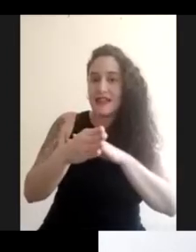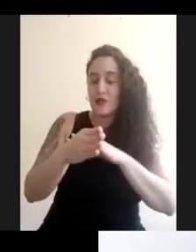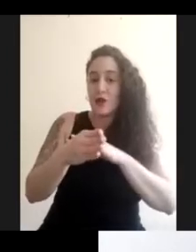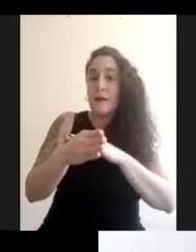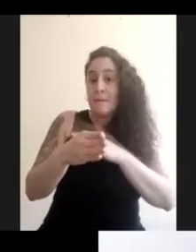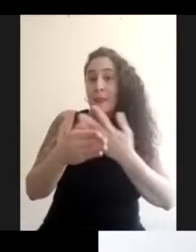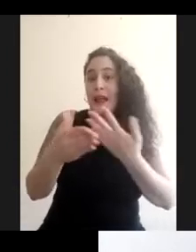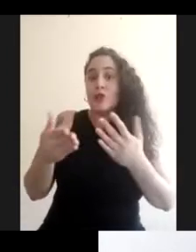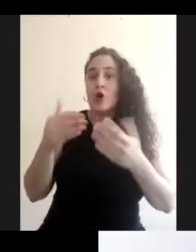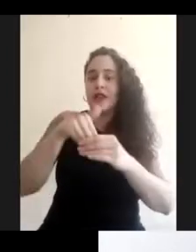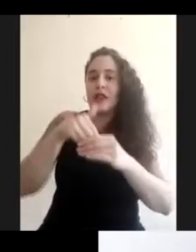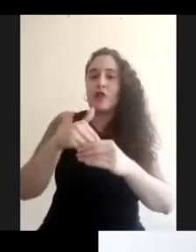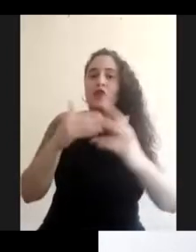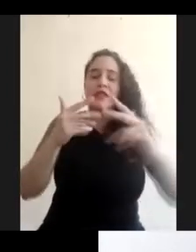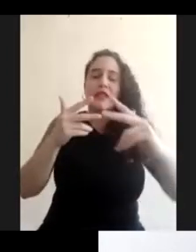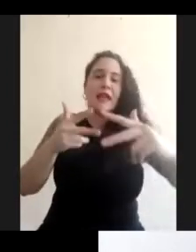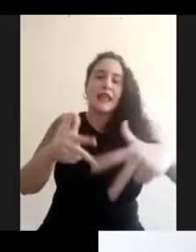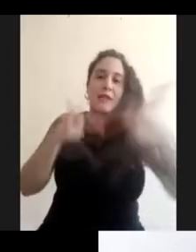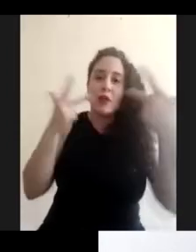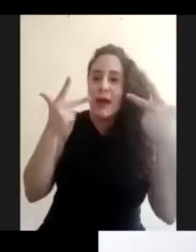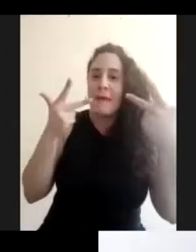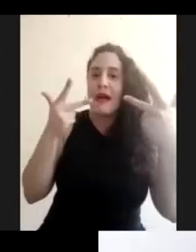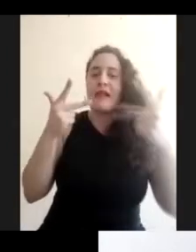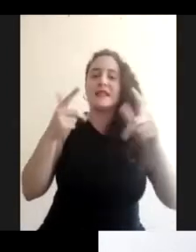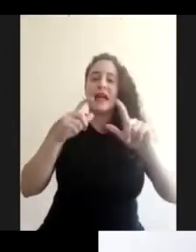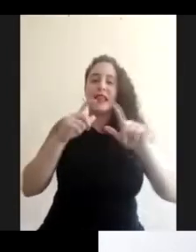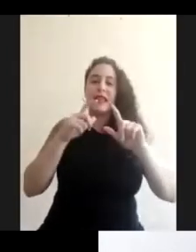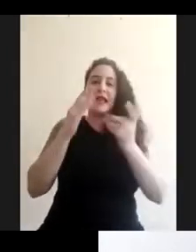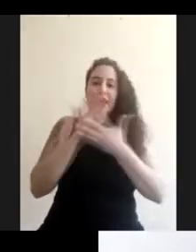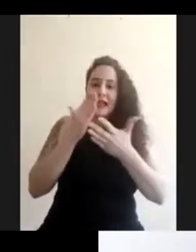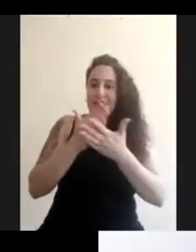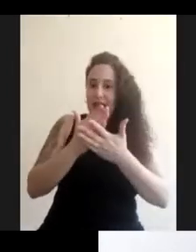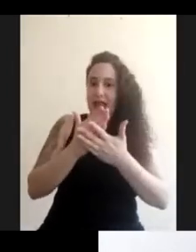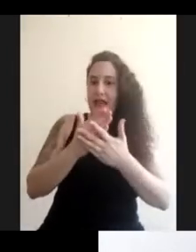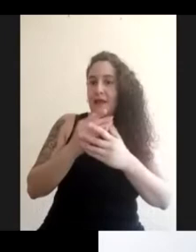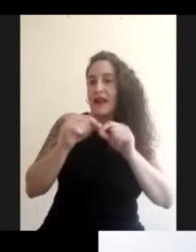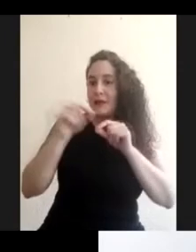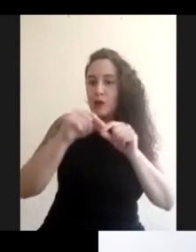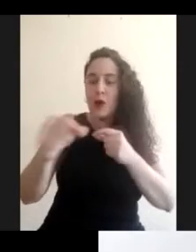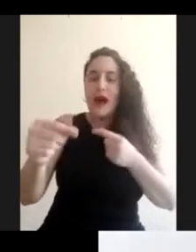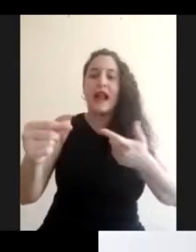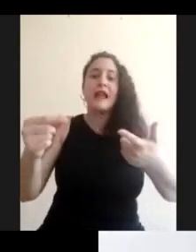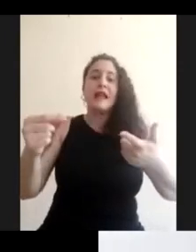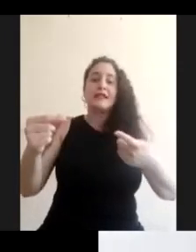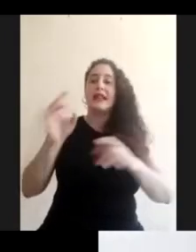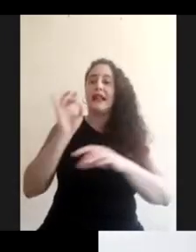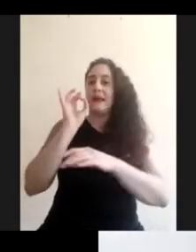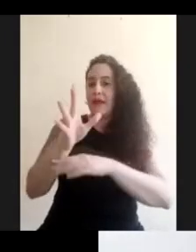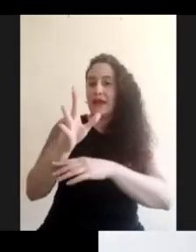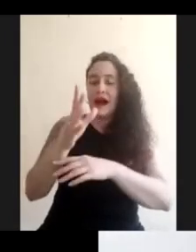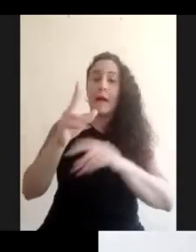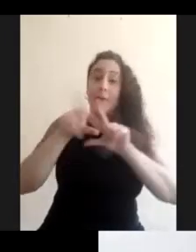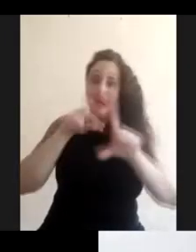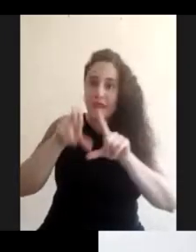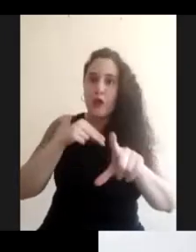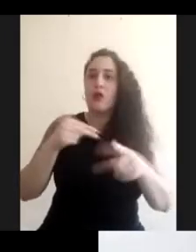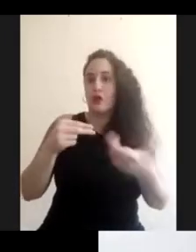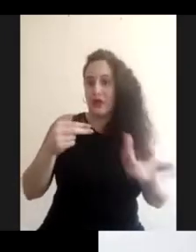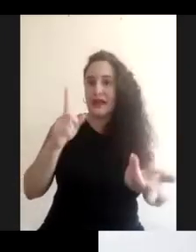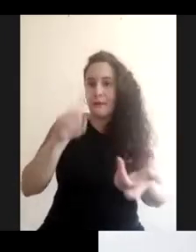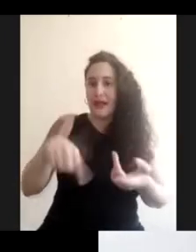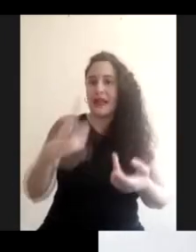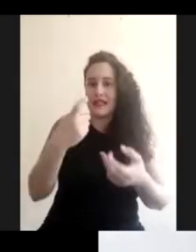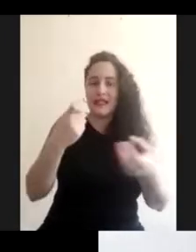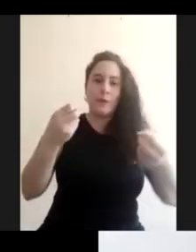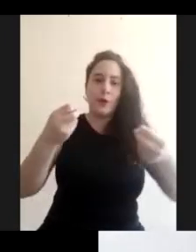acceder a esos contenidos, ¿no? Se hacen videollamadas, se hacen clases de manera virtual, se les envían vídeos